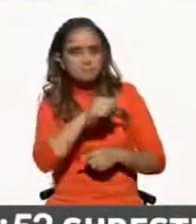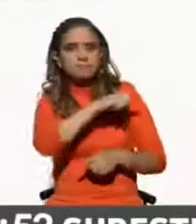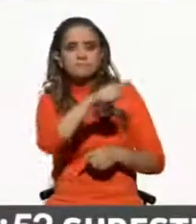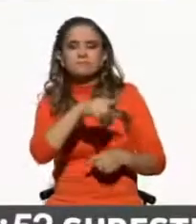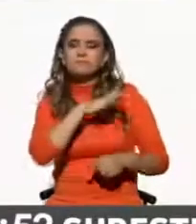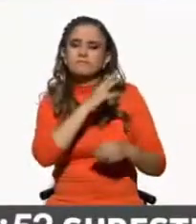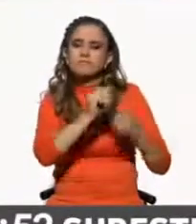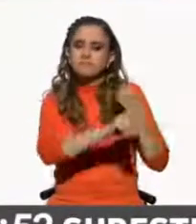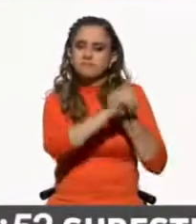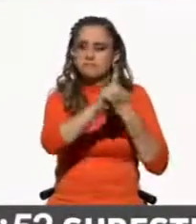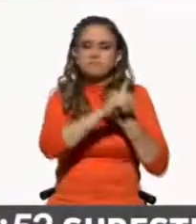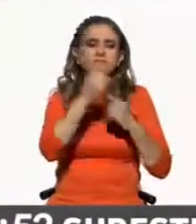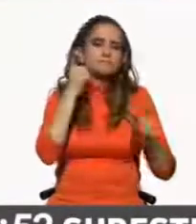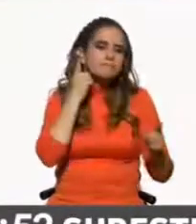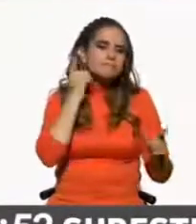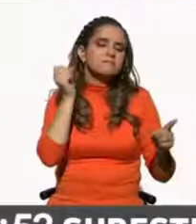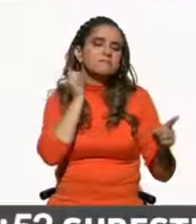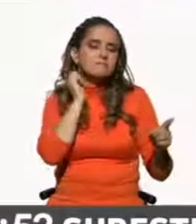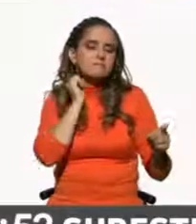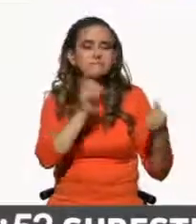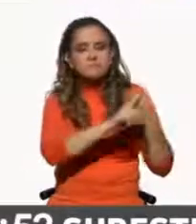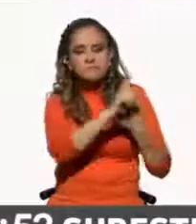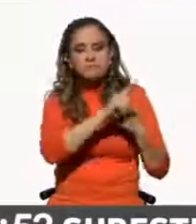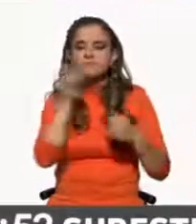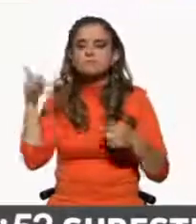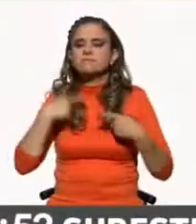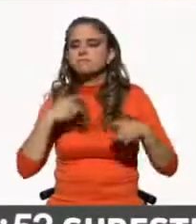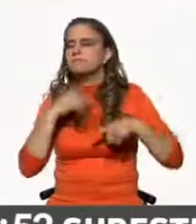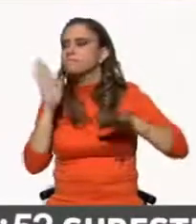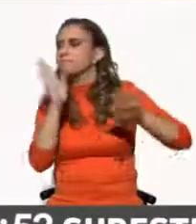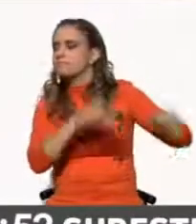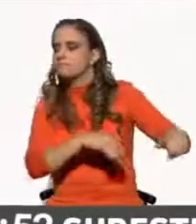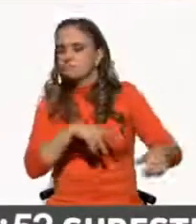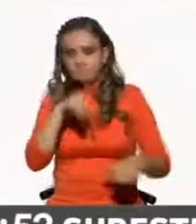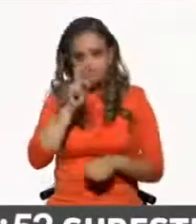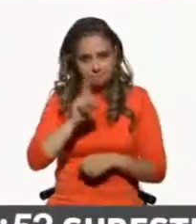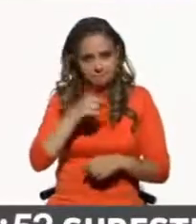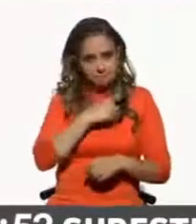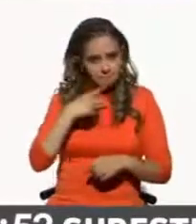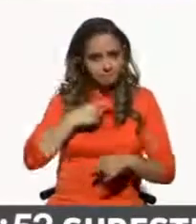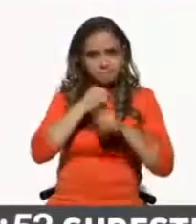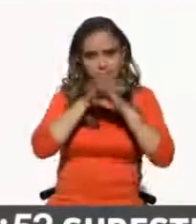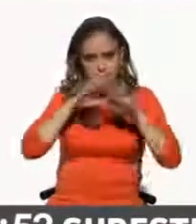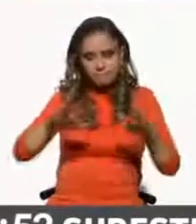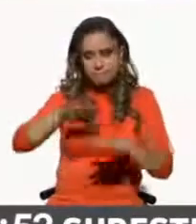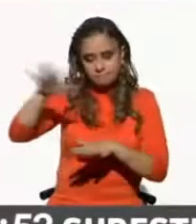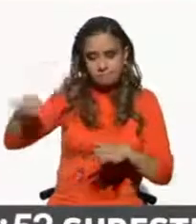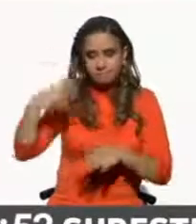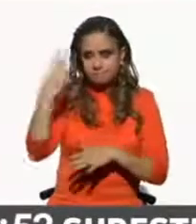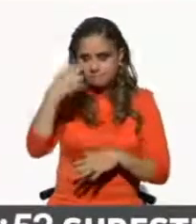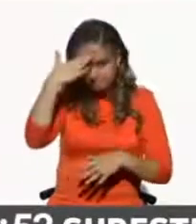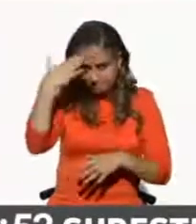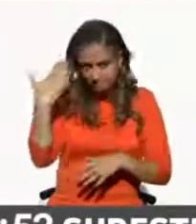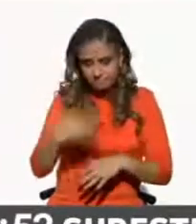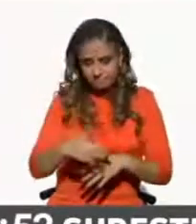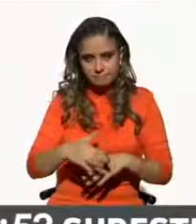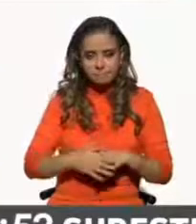Unión, pues es importante contar con esta información para entender las dinámicas. Y bueno, ahora que